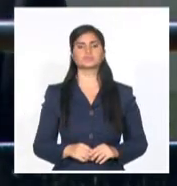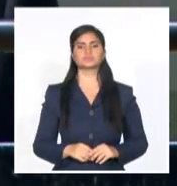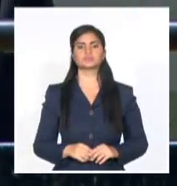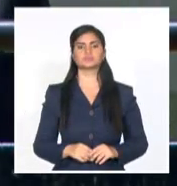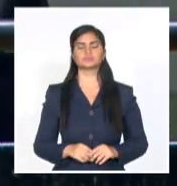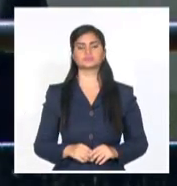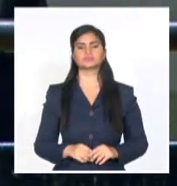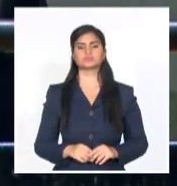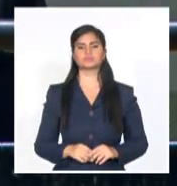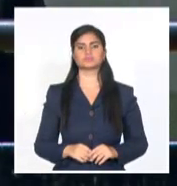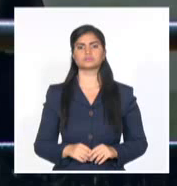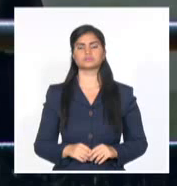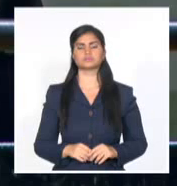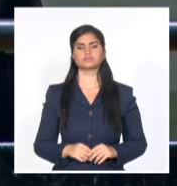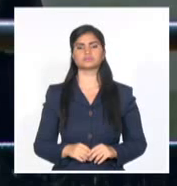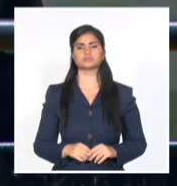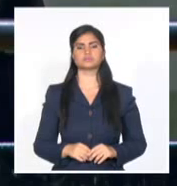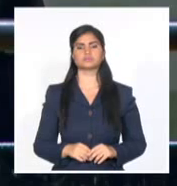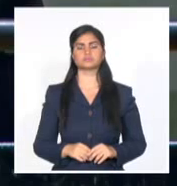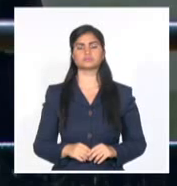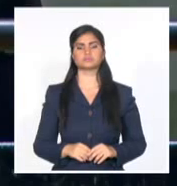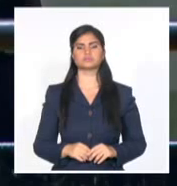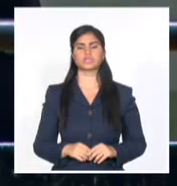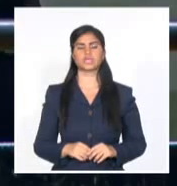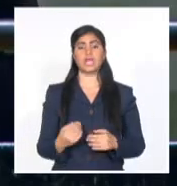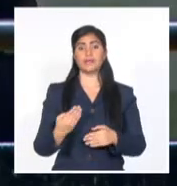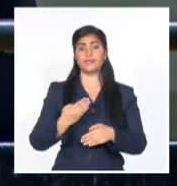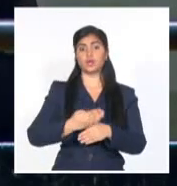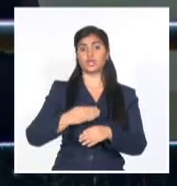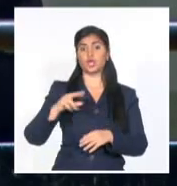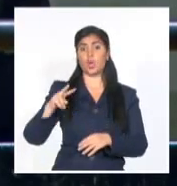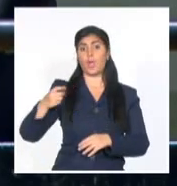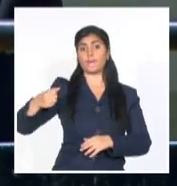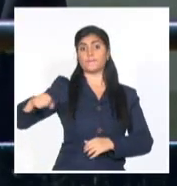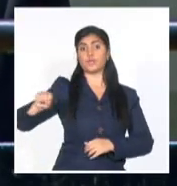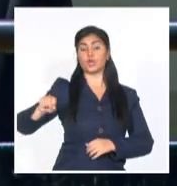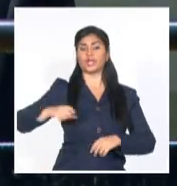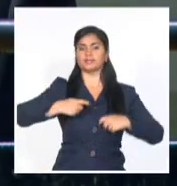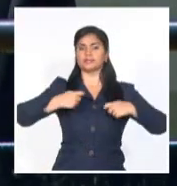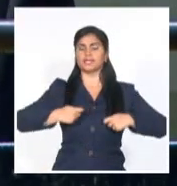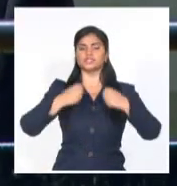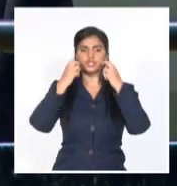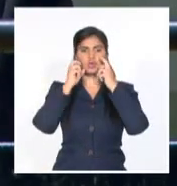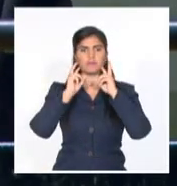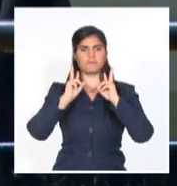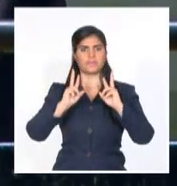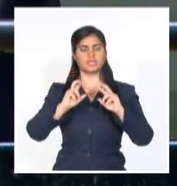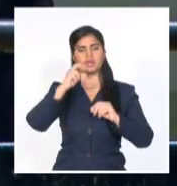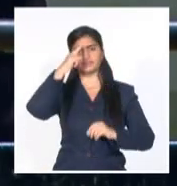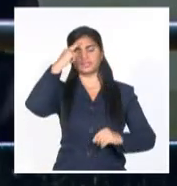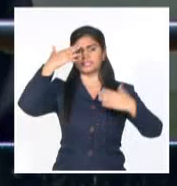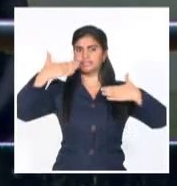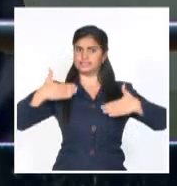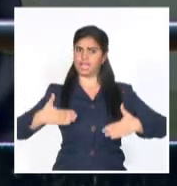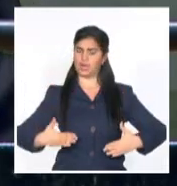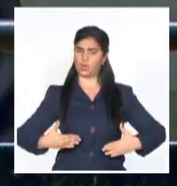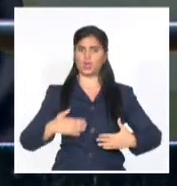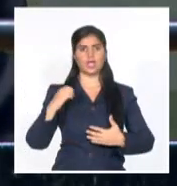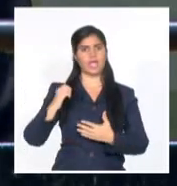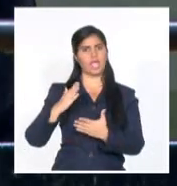el bloqueo viola el derecho a la vida, a la salud, a la